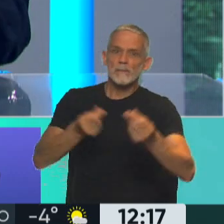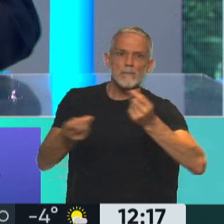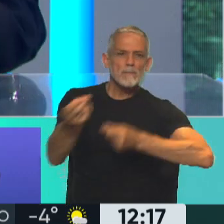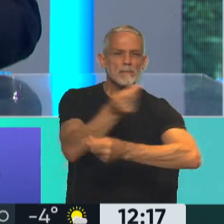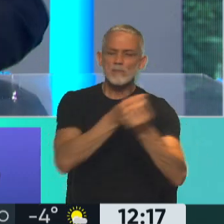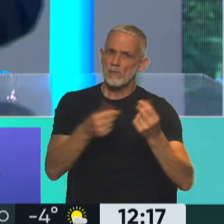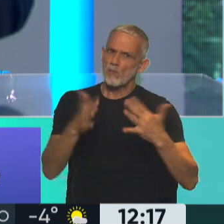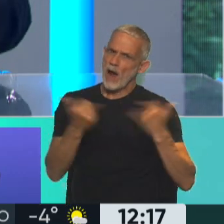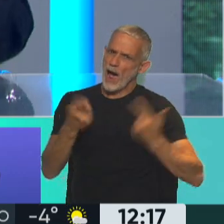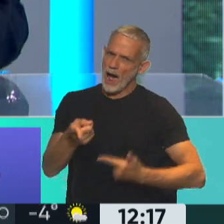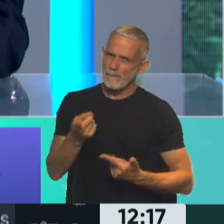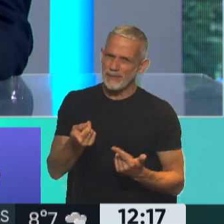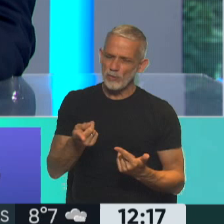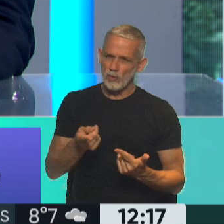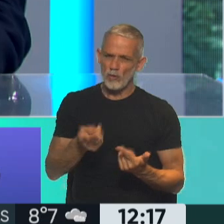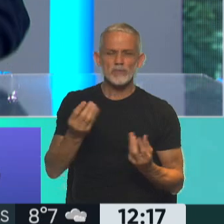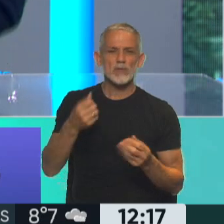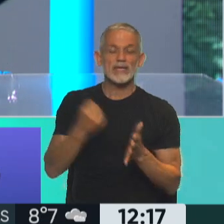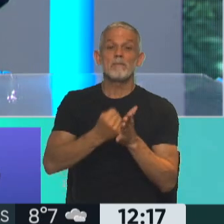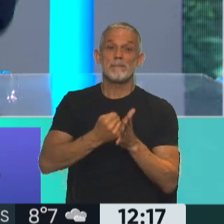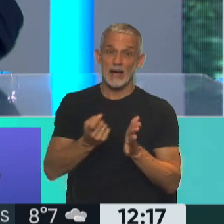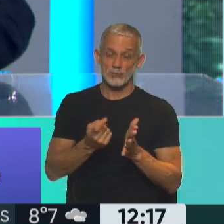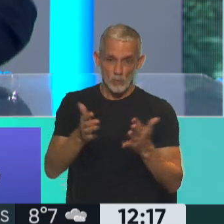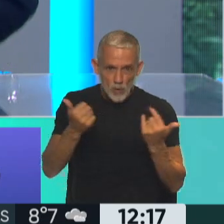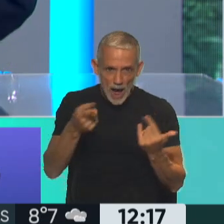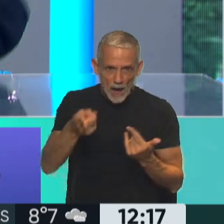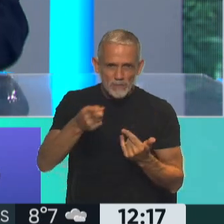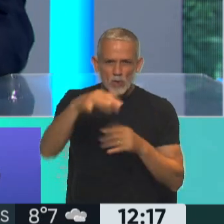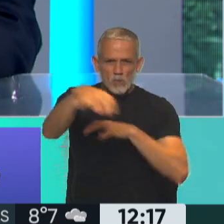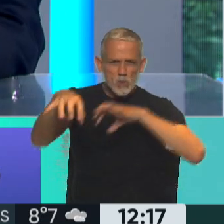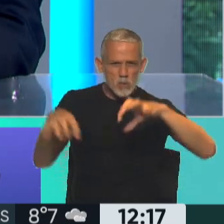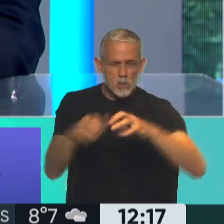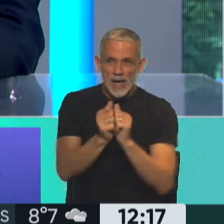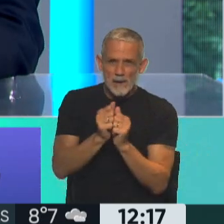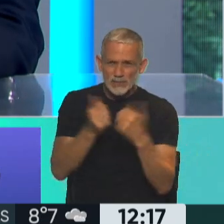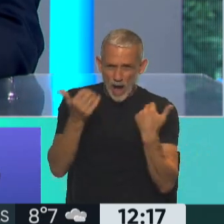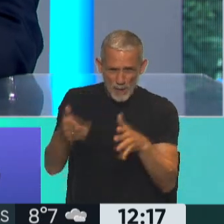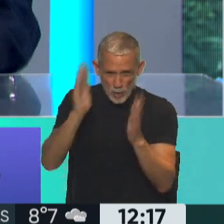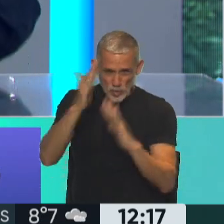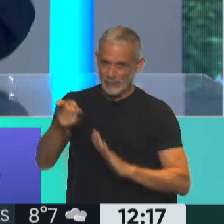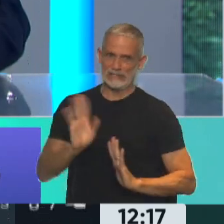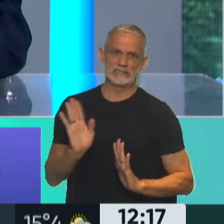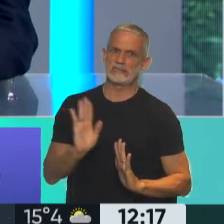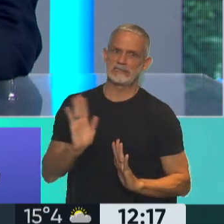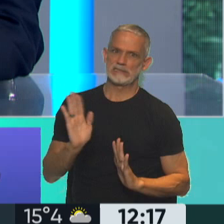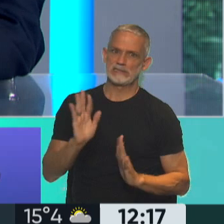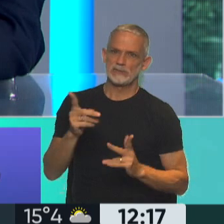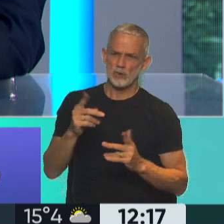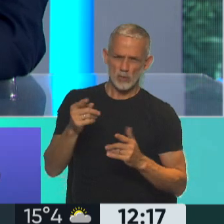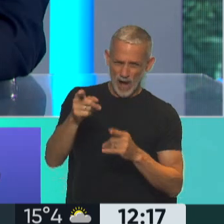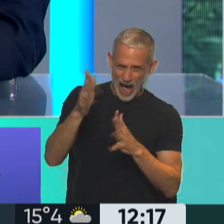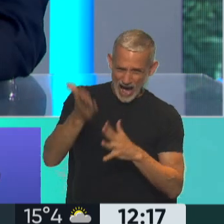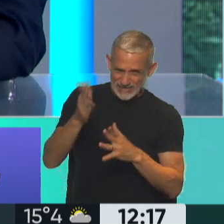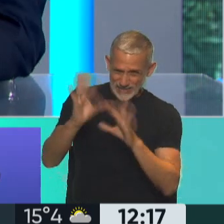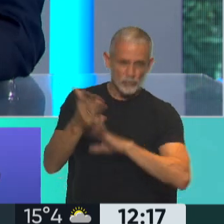es muy rápido y muy inmediato el impacto. Entonces, esos sectores no están con la postura de Milei, no les resulta simpática, más